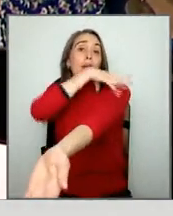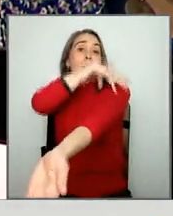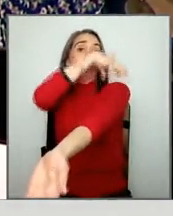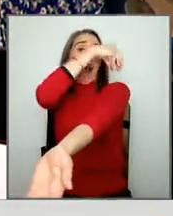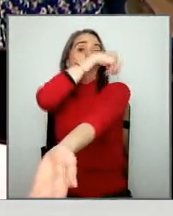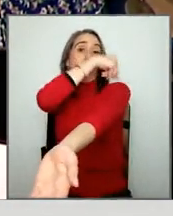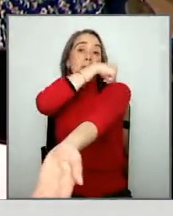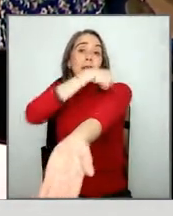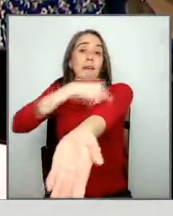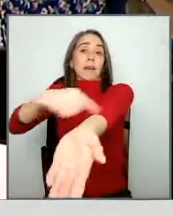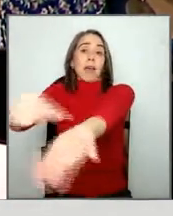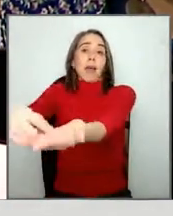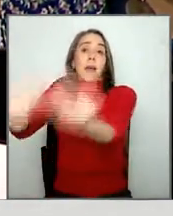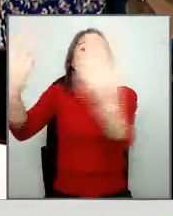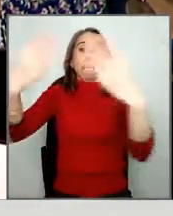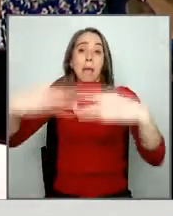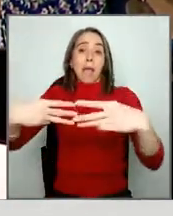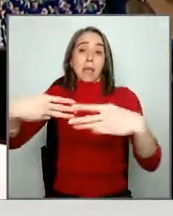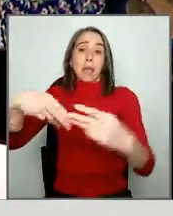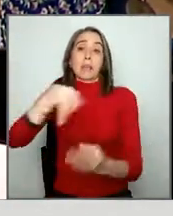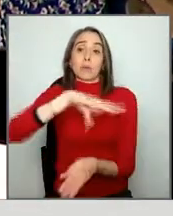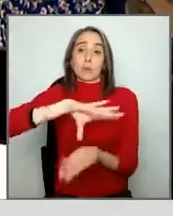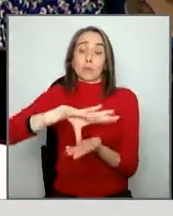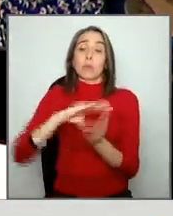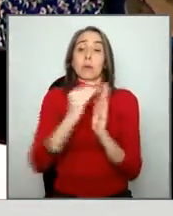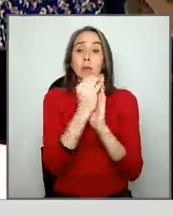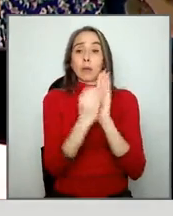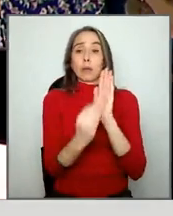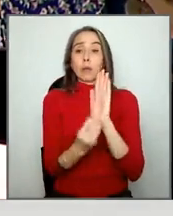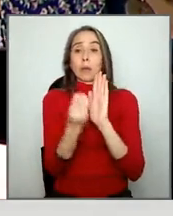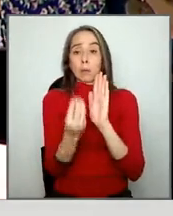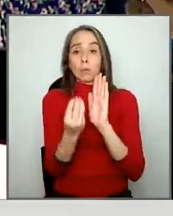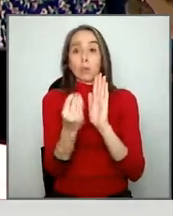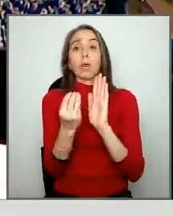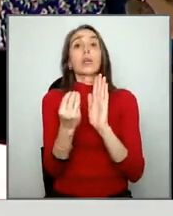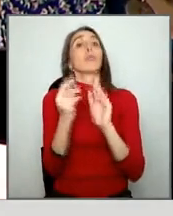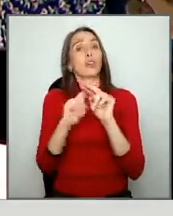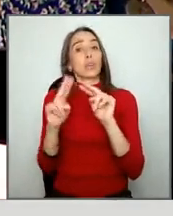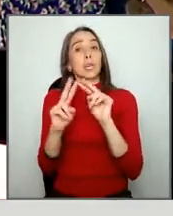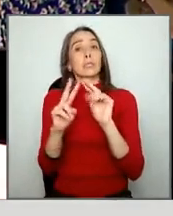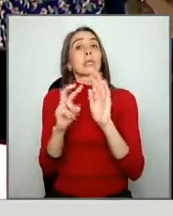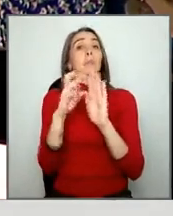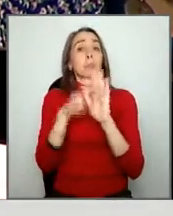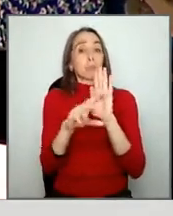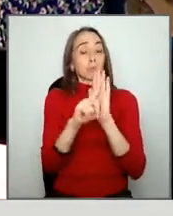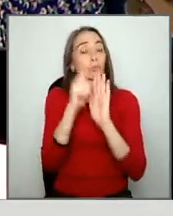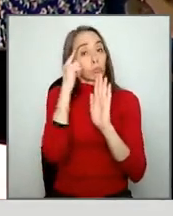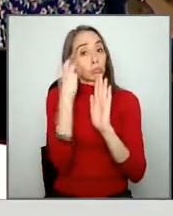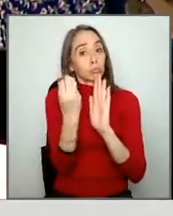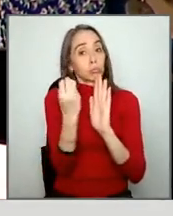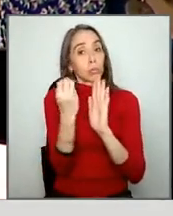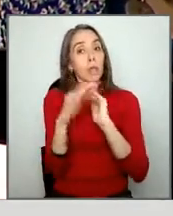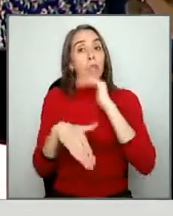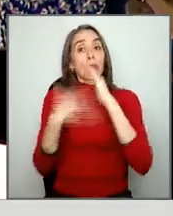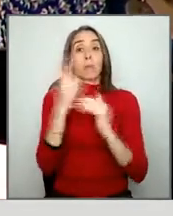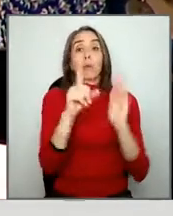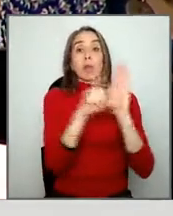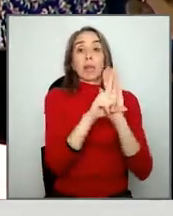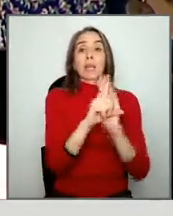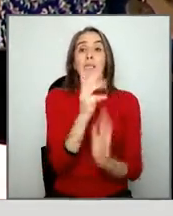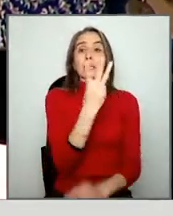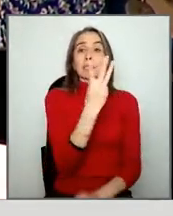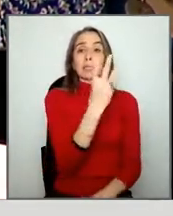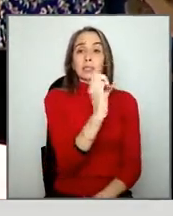sí creo que esta es una muy buena medida la que estamos legislando que quizás nos permita reutilizar entre el 30 y el 40%